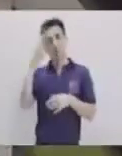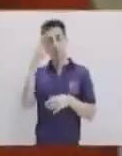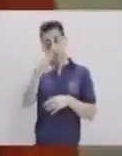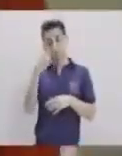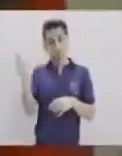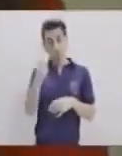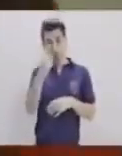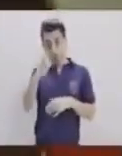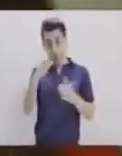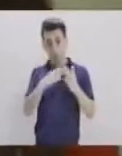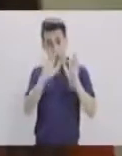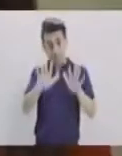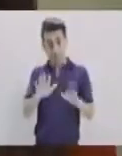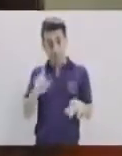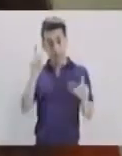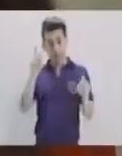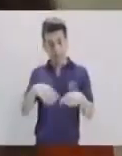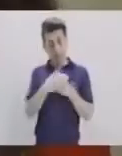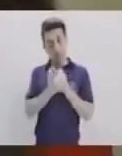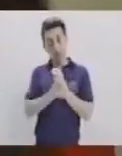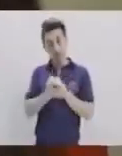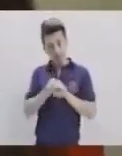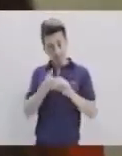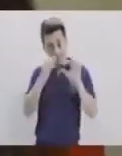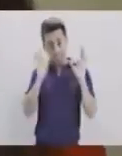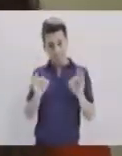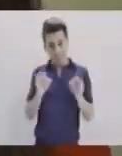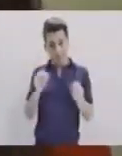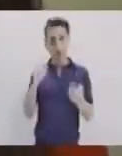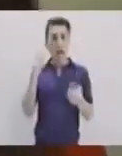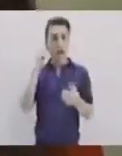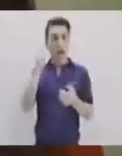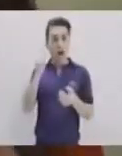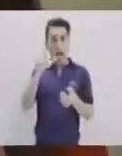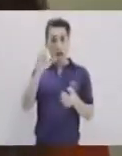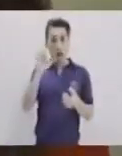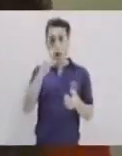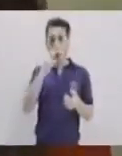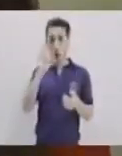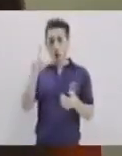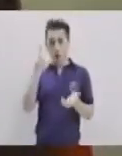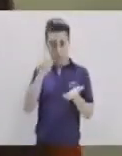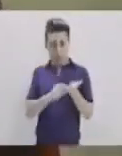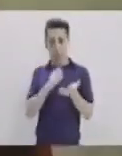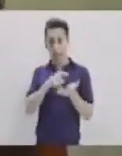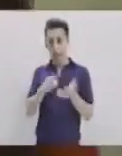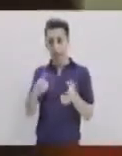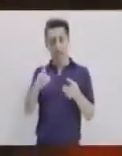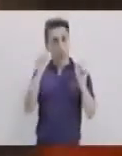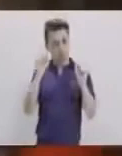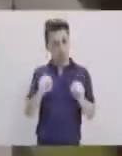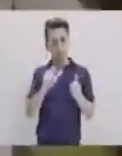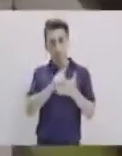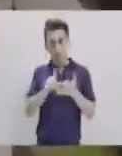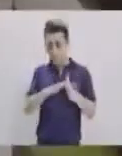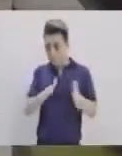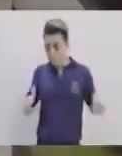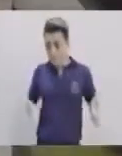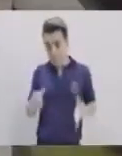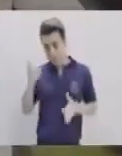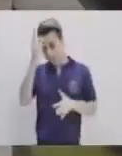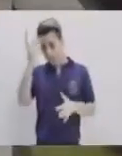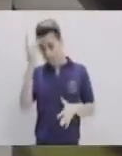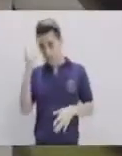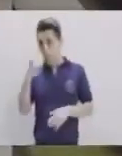Recuerden a todos en casa lavarse bien las manos o utilizar alcohol en gel y mantener su lugar de trabajo bien limpio y ordenado. Profe, ¿tiene alguna